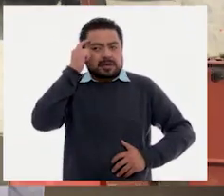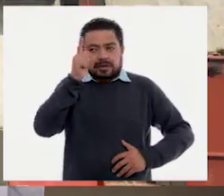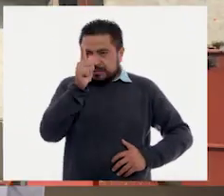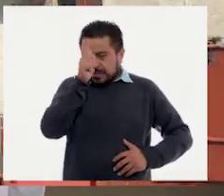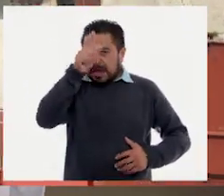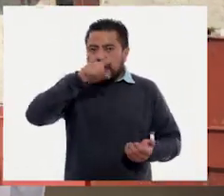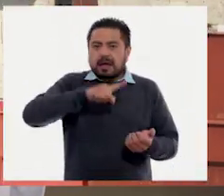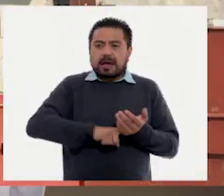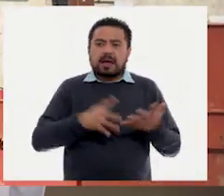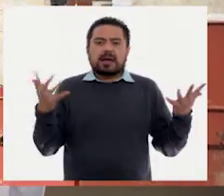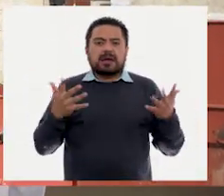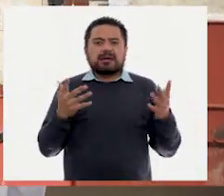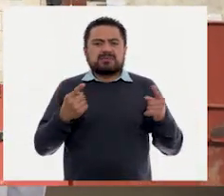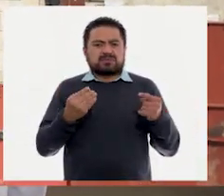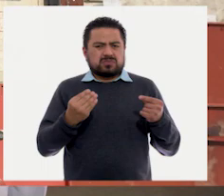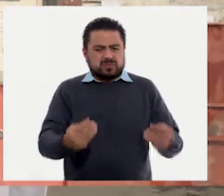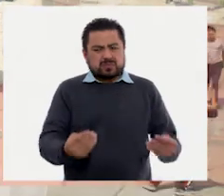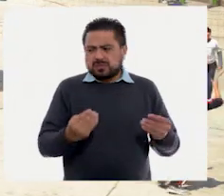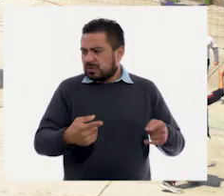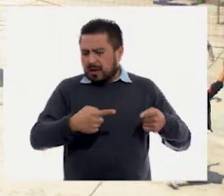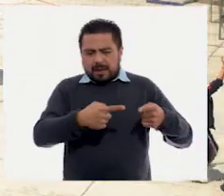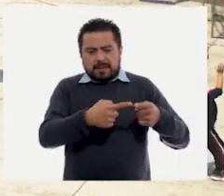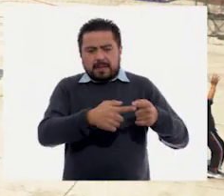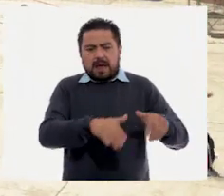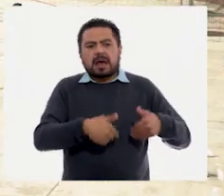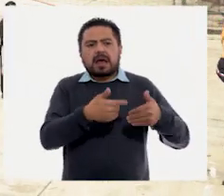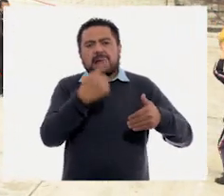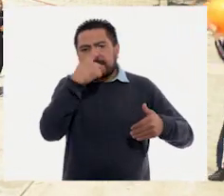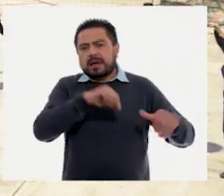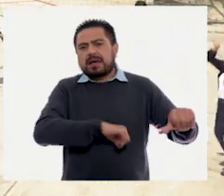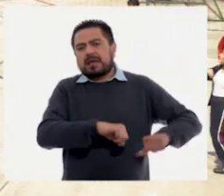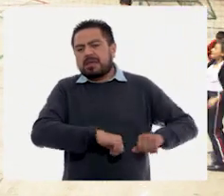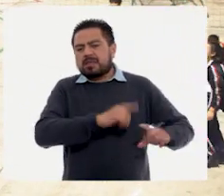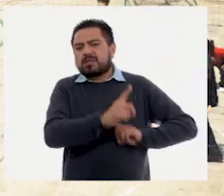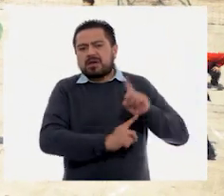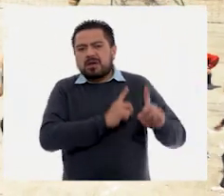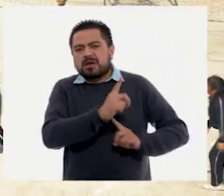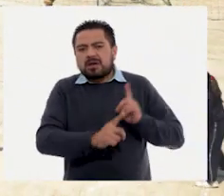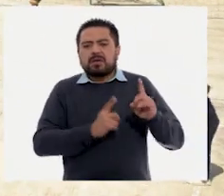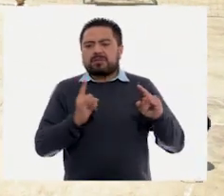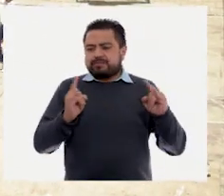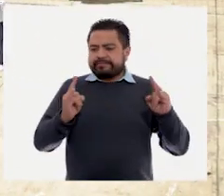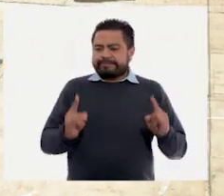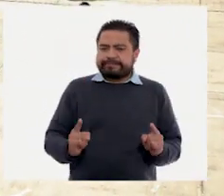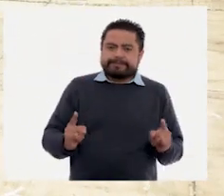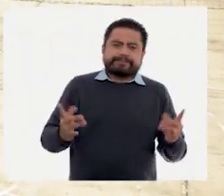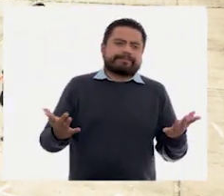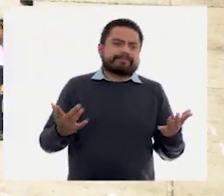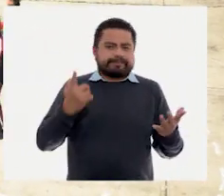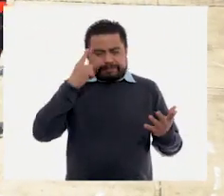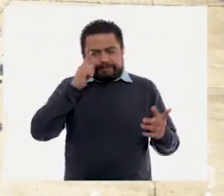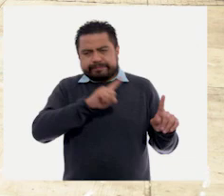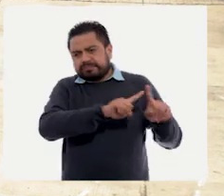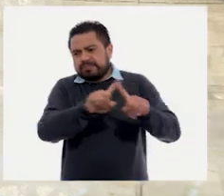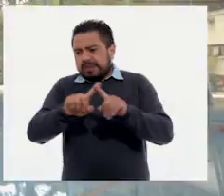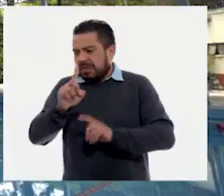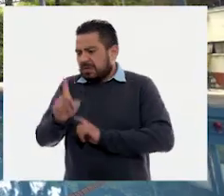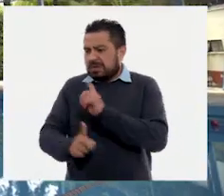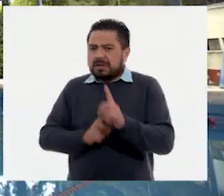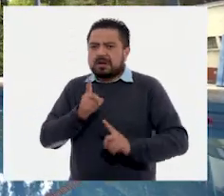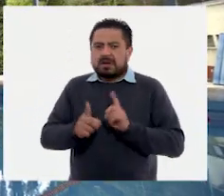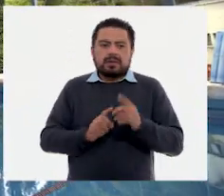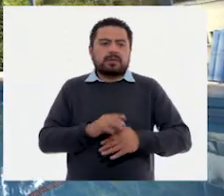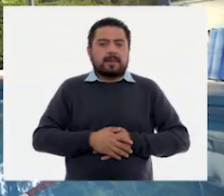que se hicieron muchos patios para las actividades deportivas, ¿no? Canchas para todo tipo de deportes,